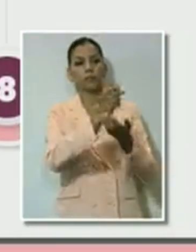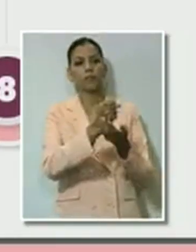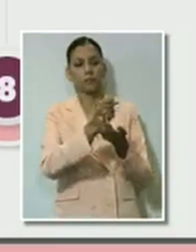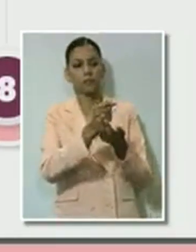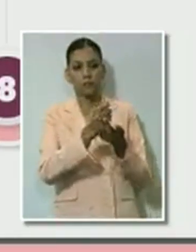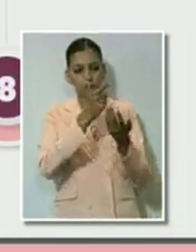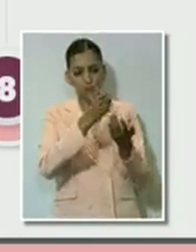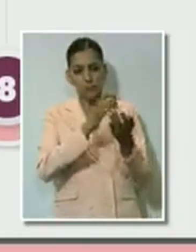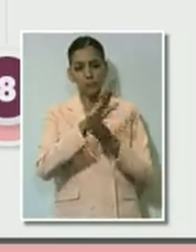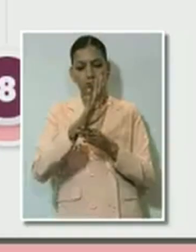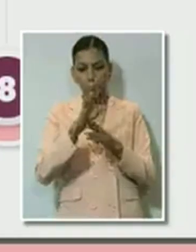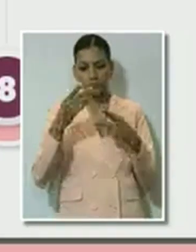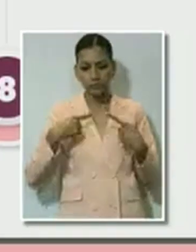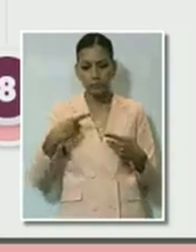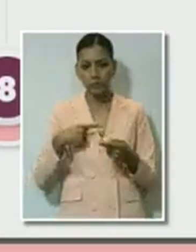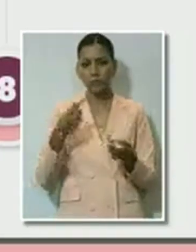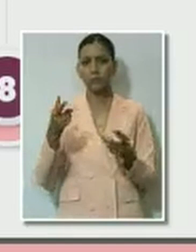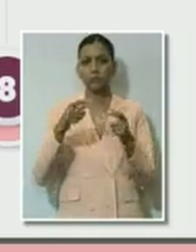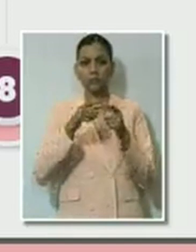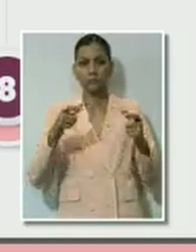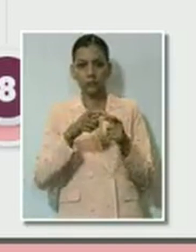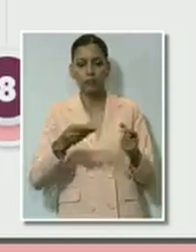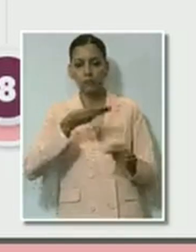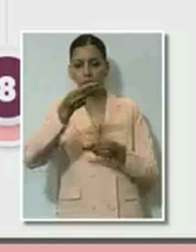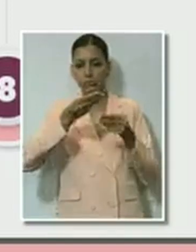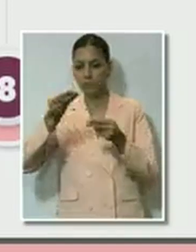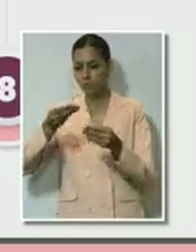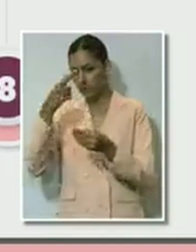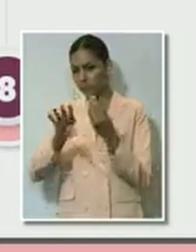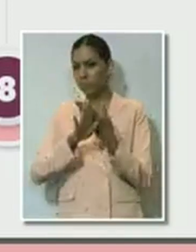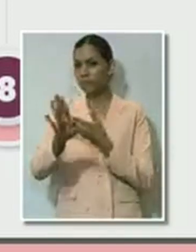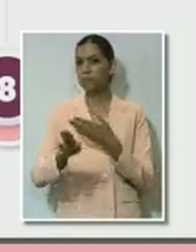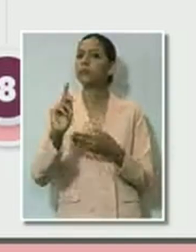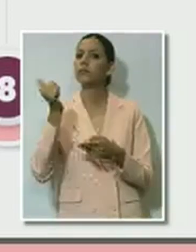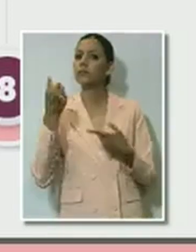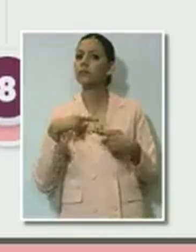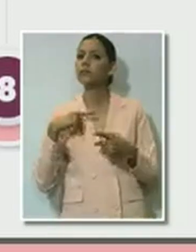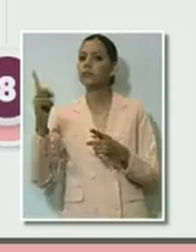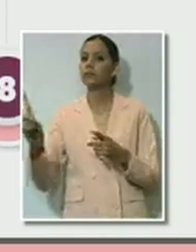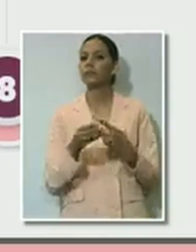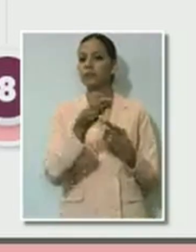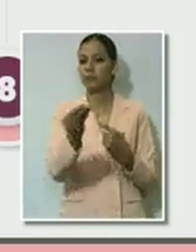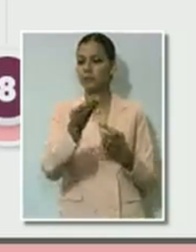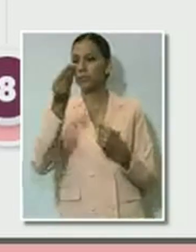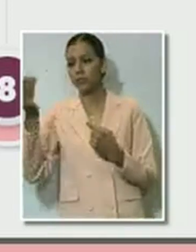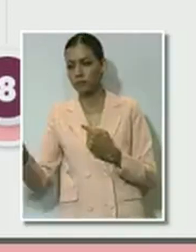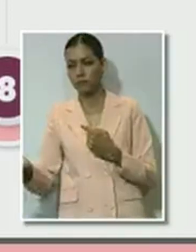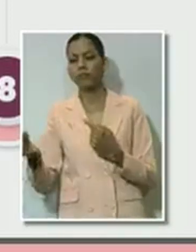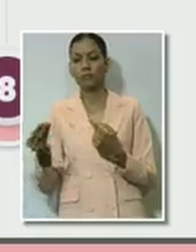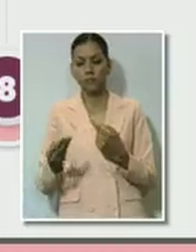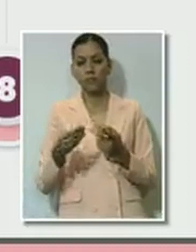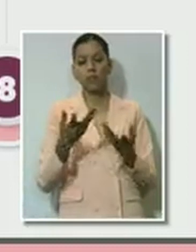de pesos con subsidio federal del programa Vivienda Social para la Reconstrucción Nacional. Ya el 29 de mayo propiamente